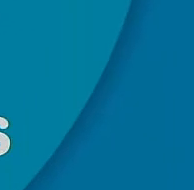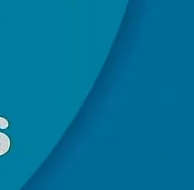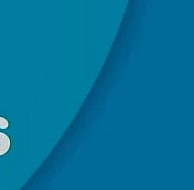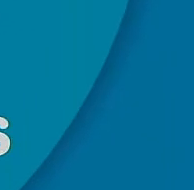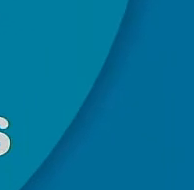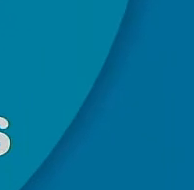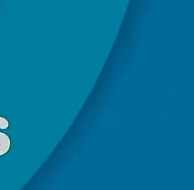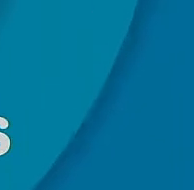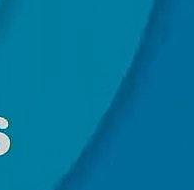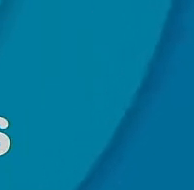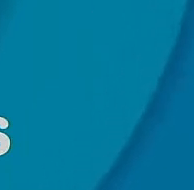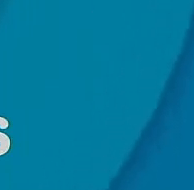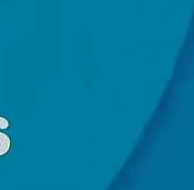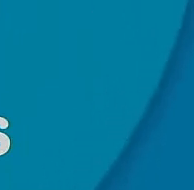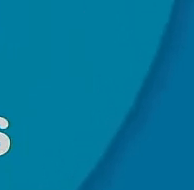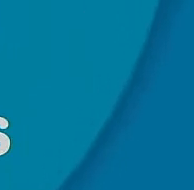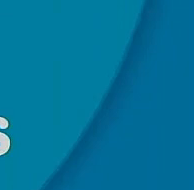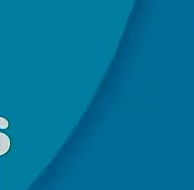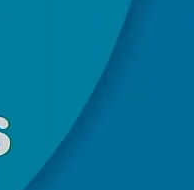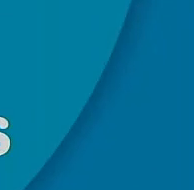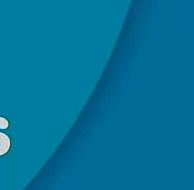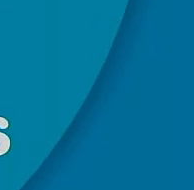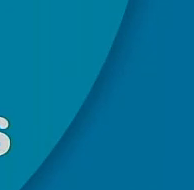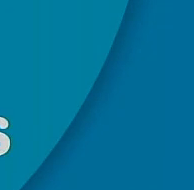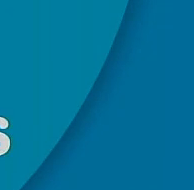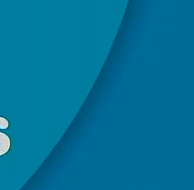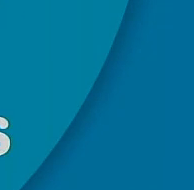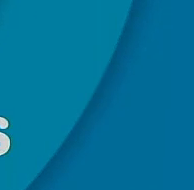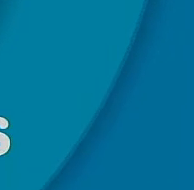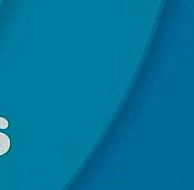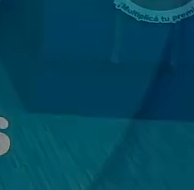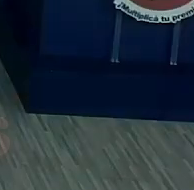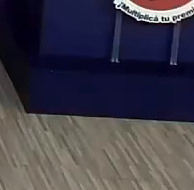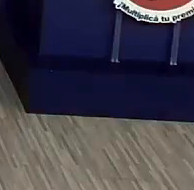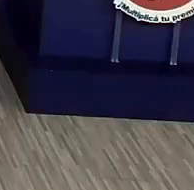Bienvenidos al sorteo Loto. ¡Loto! ¡Te cambia la vida!